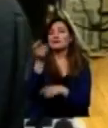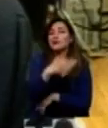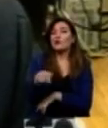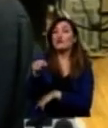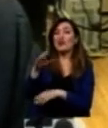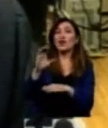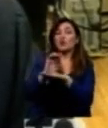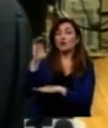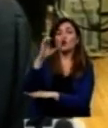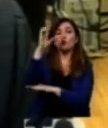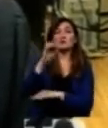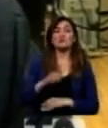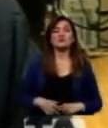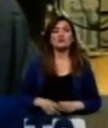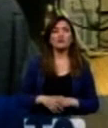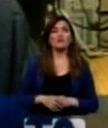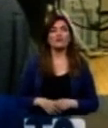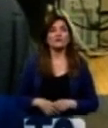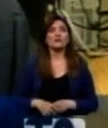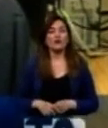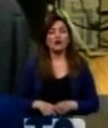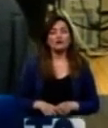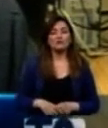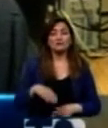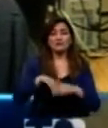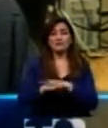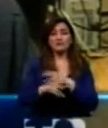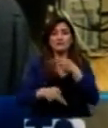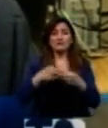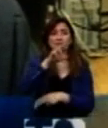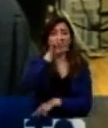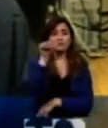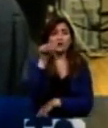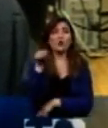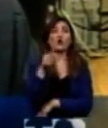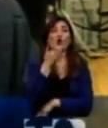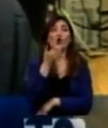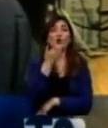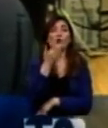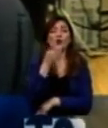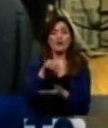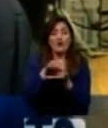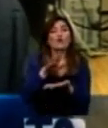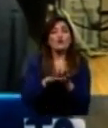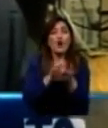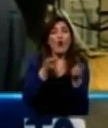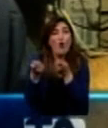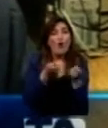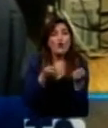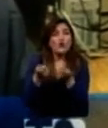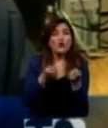zona. Reducir la permeabilidad en el ingreso y salida de drogas por el territorio nacional a través de la implementación de